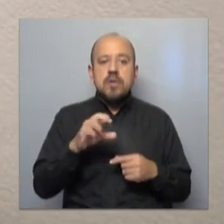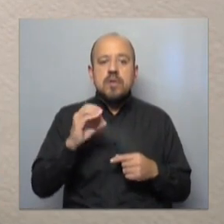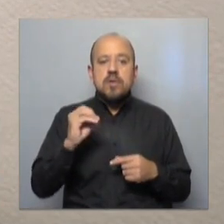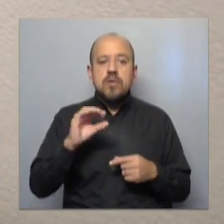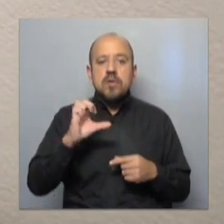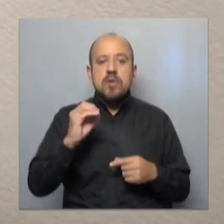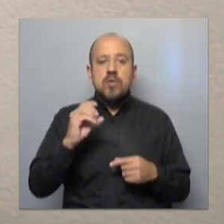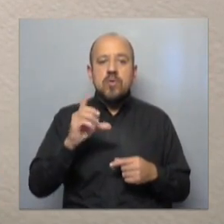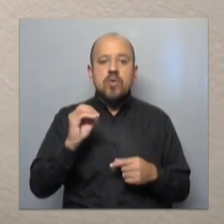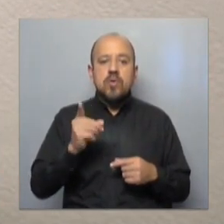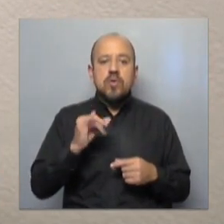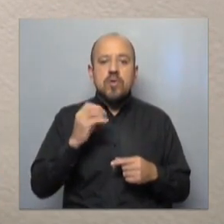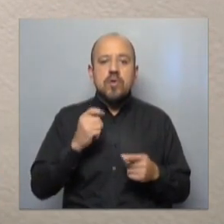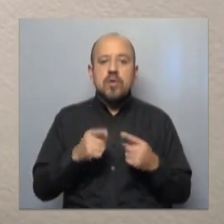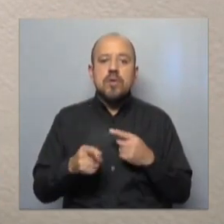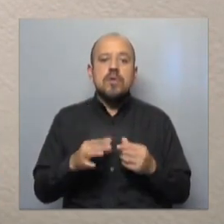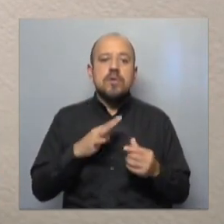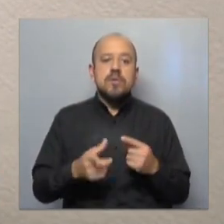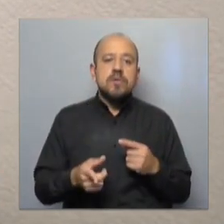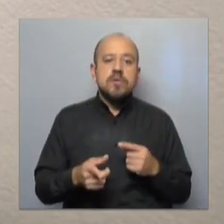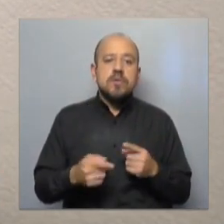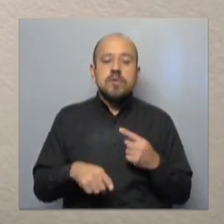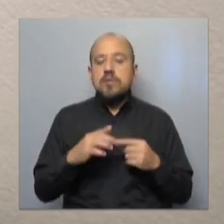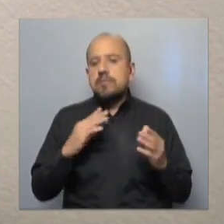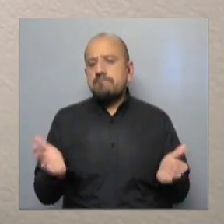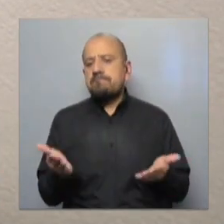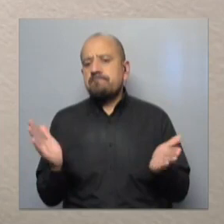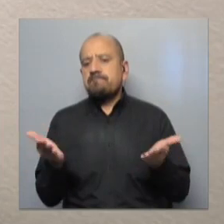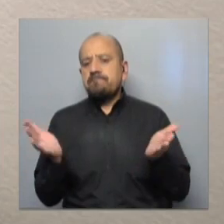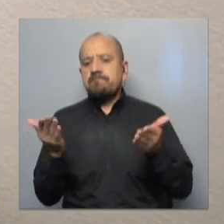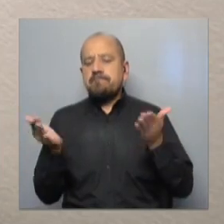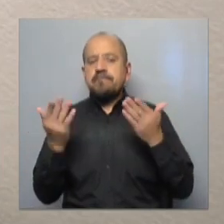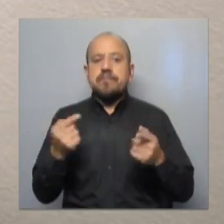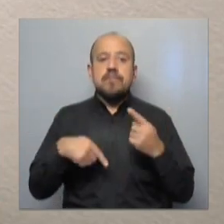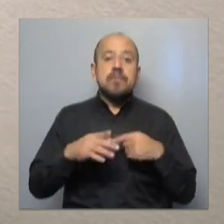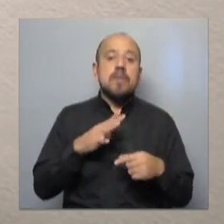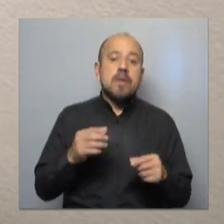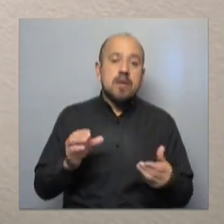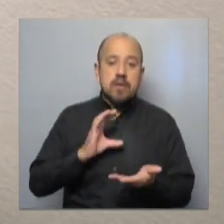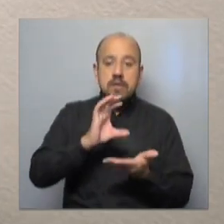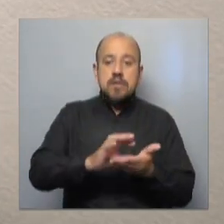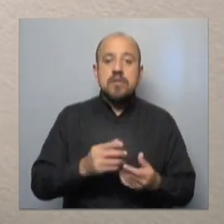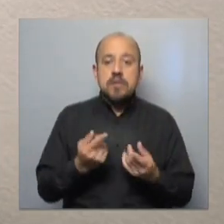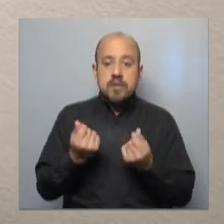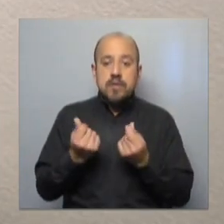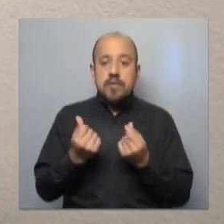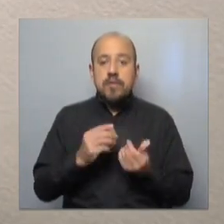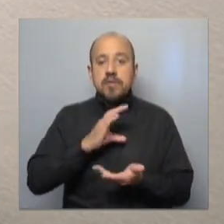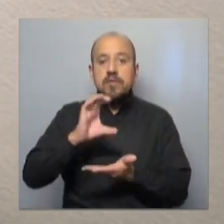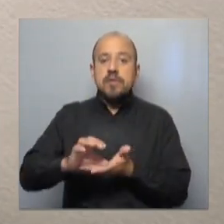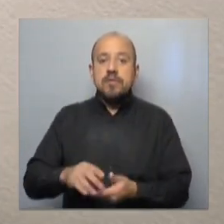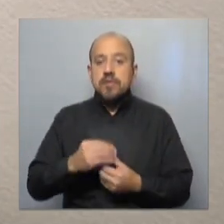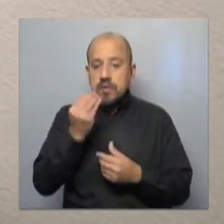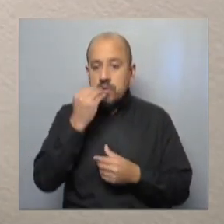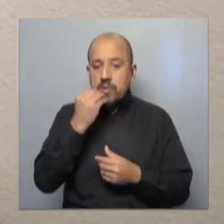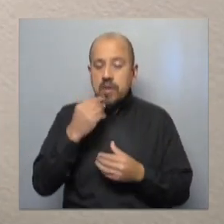para que de una vez por todas se deje de promover y financiar el agronegocio y se pase a financiar la producción de alimentos